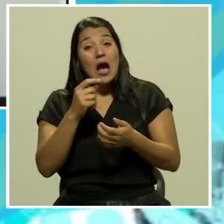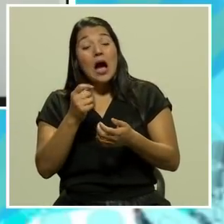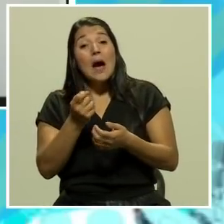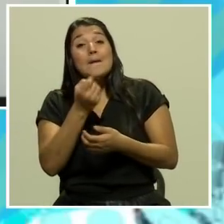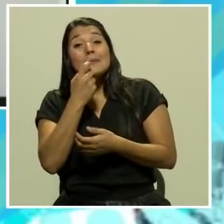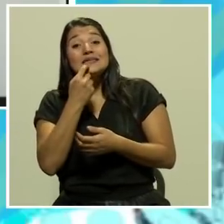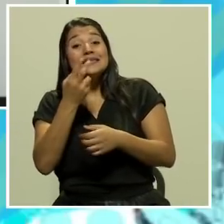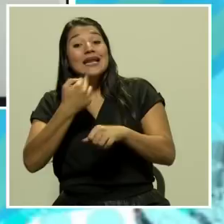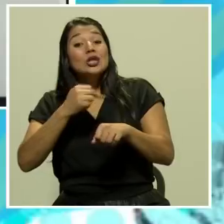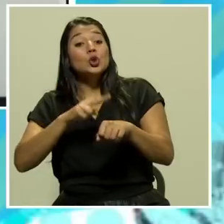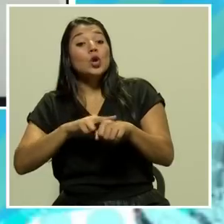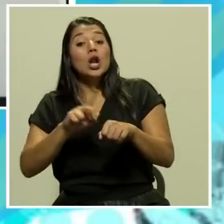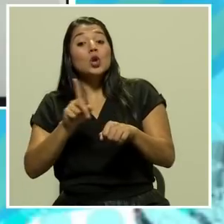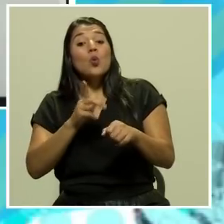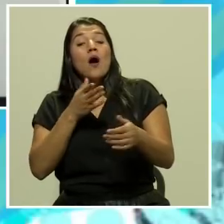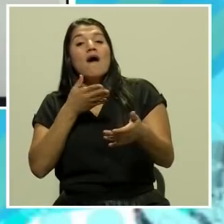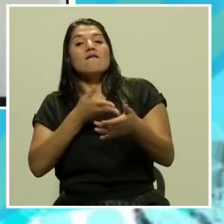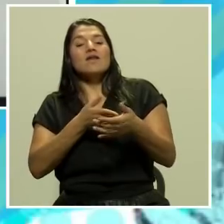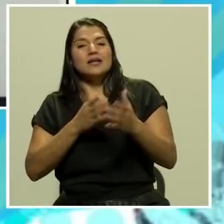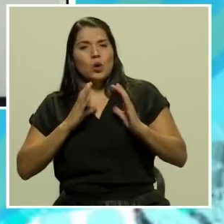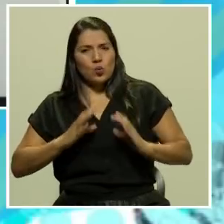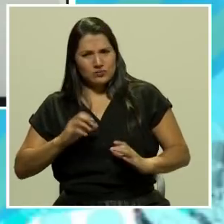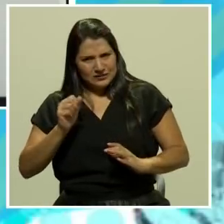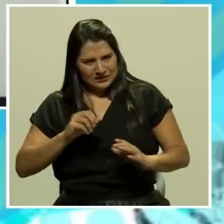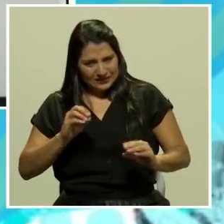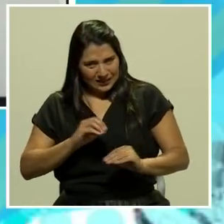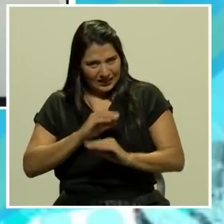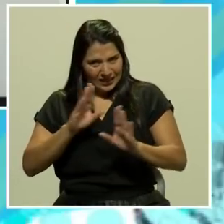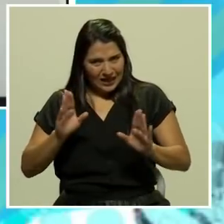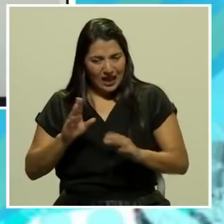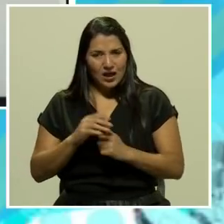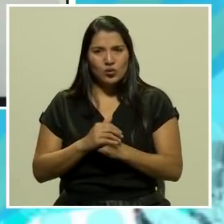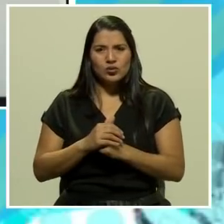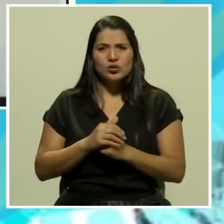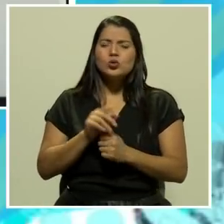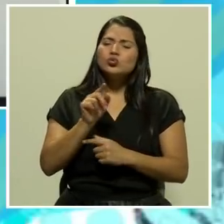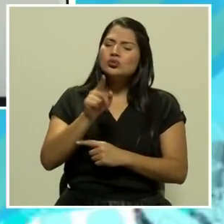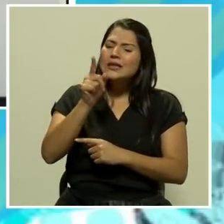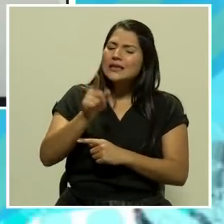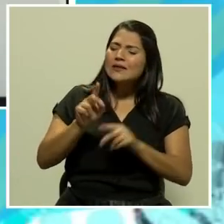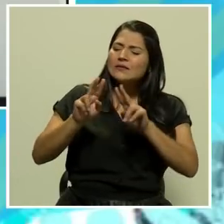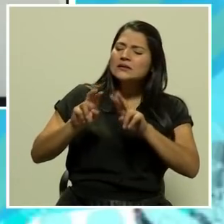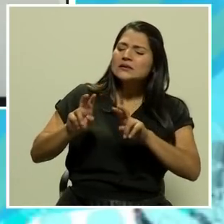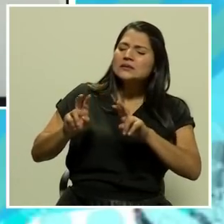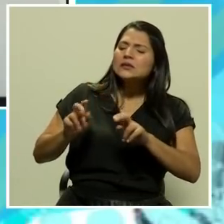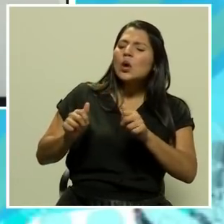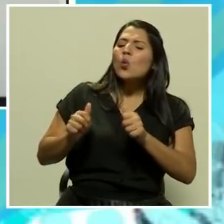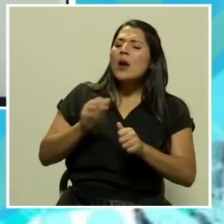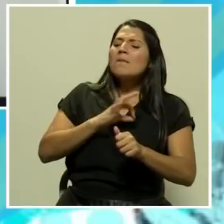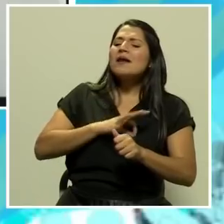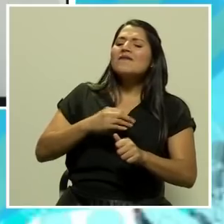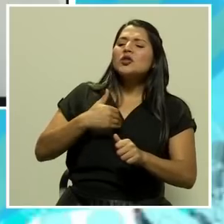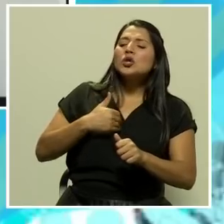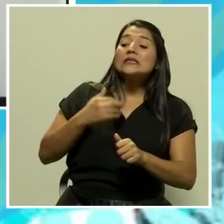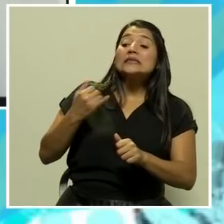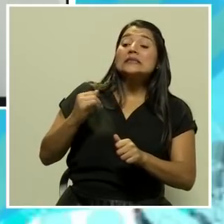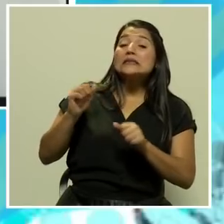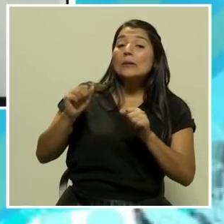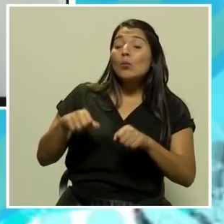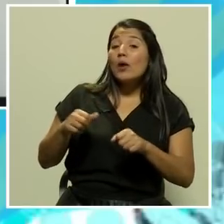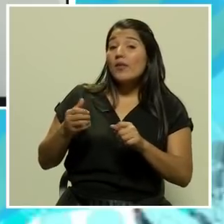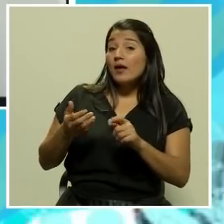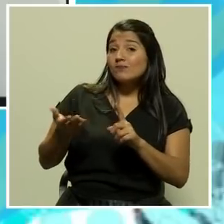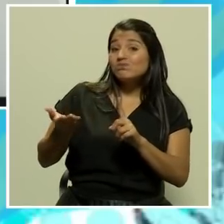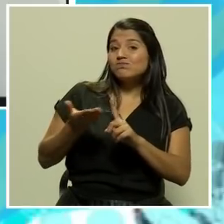drogas igual que cualquier otra en la cual vos tenés que poner el balance de cuál es el beneficio y qué daño puede causar, y eso lo tiene que decidir